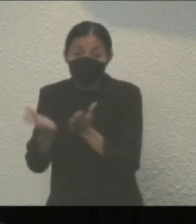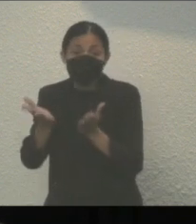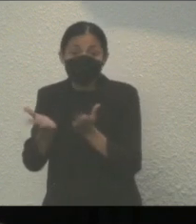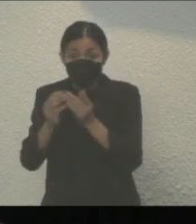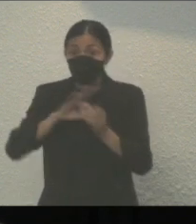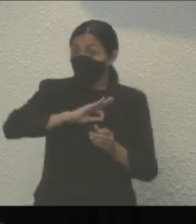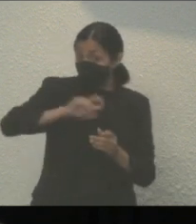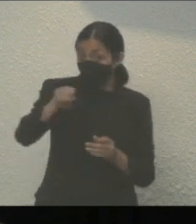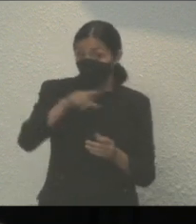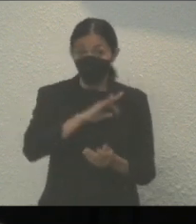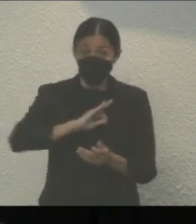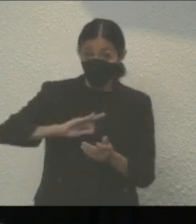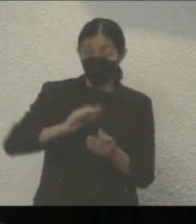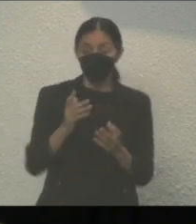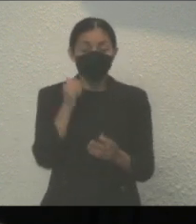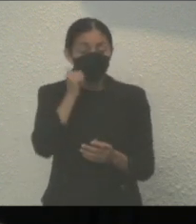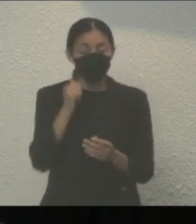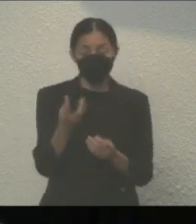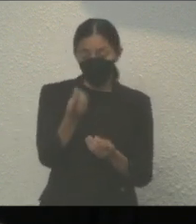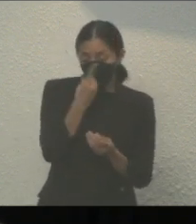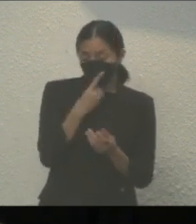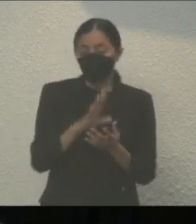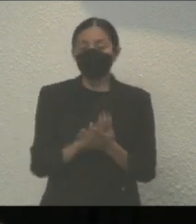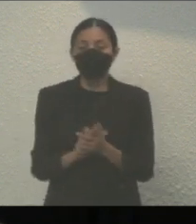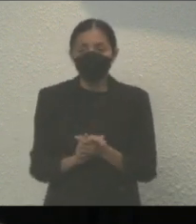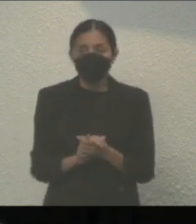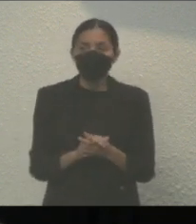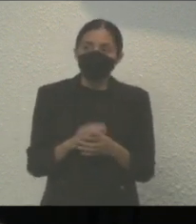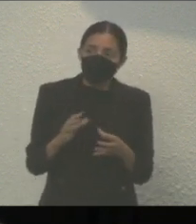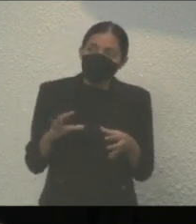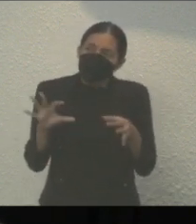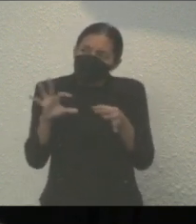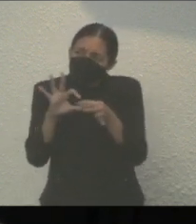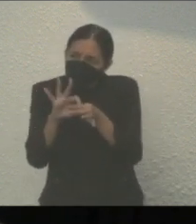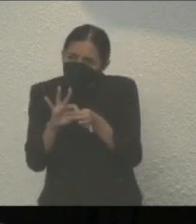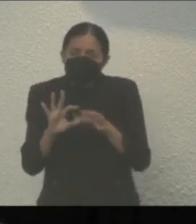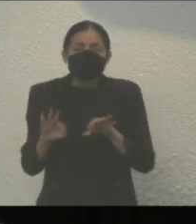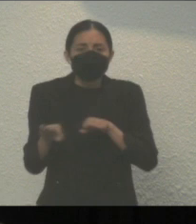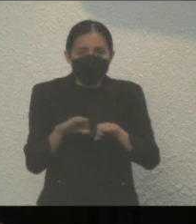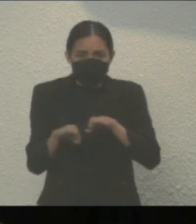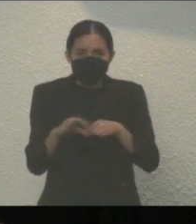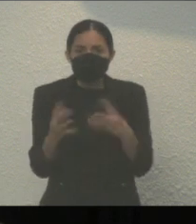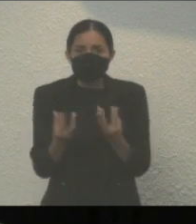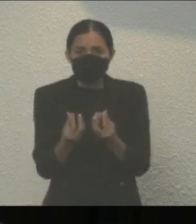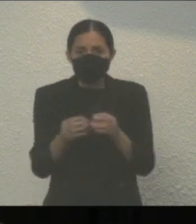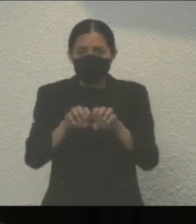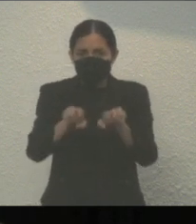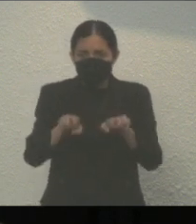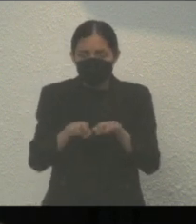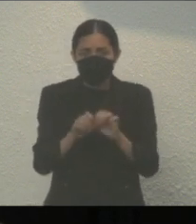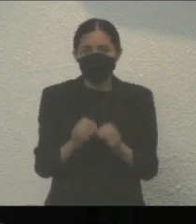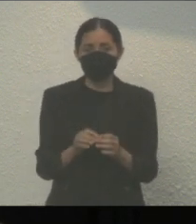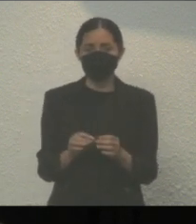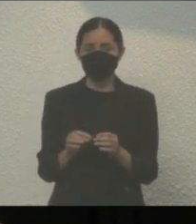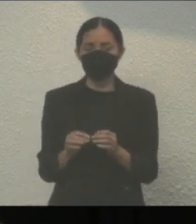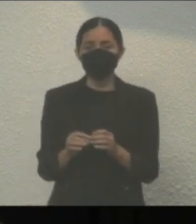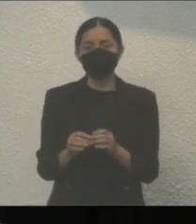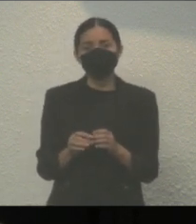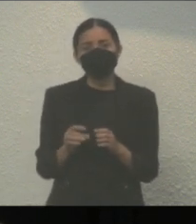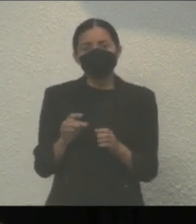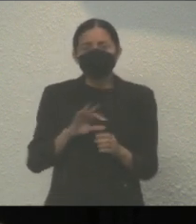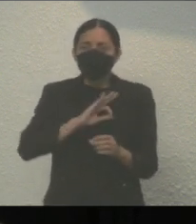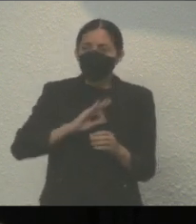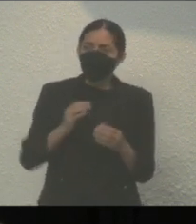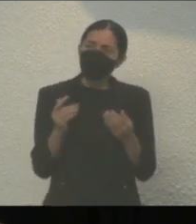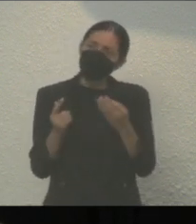batallas más difíciles y conservar esa unión de trabajo en equipo. pieza clave en el éxito de